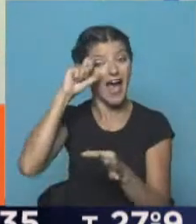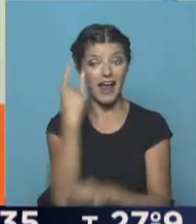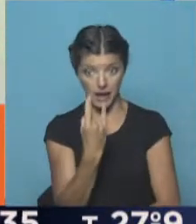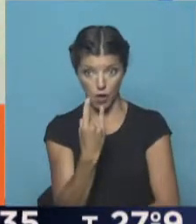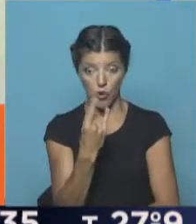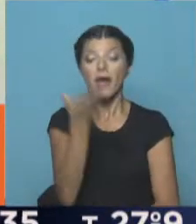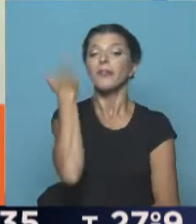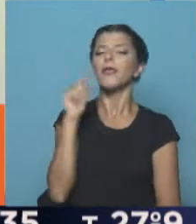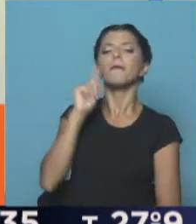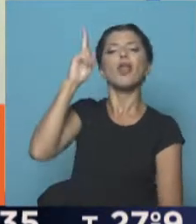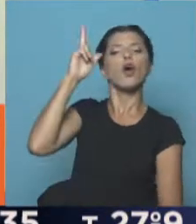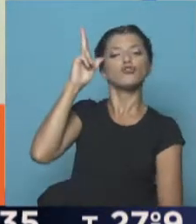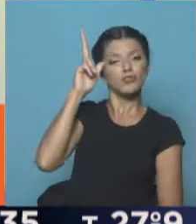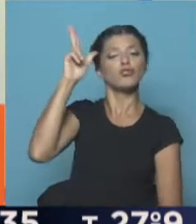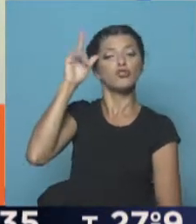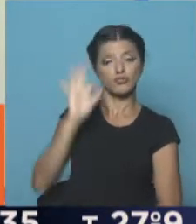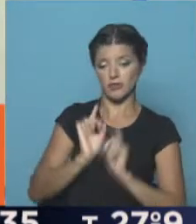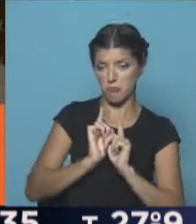desde 1880